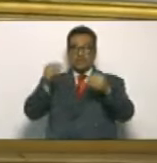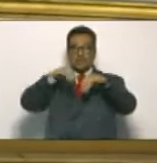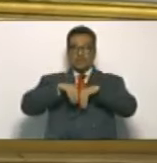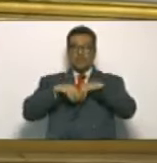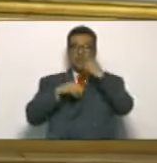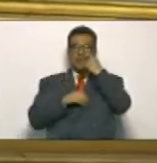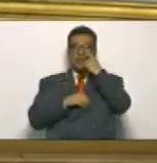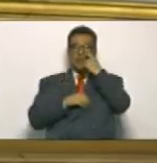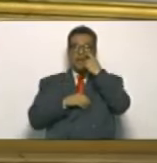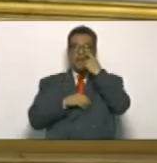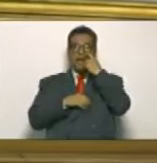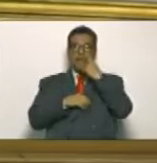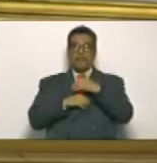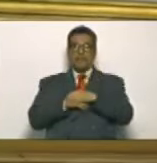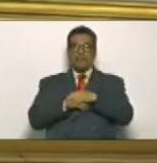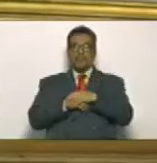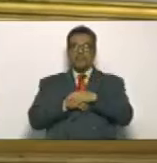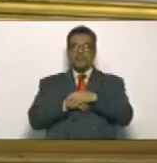acuerdo,